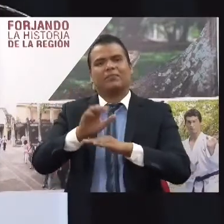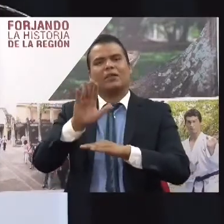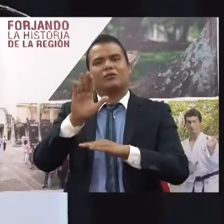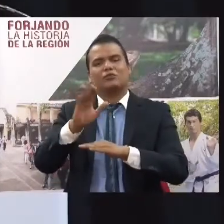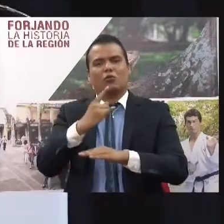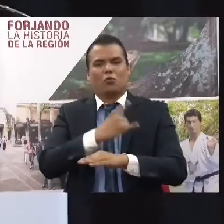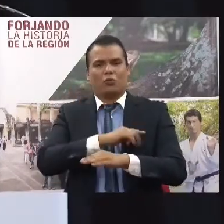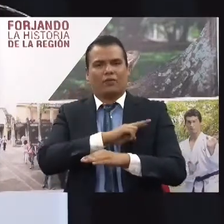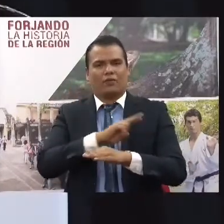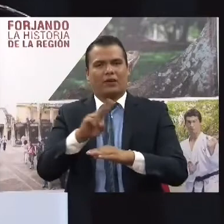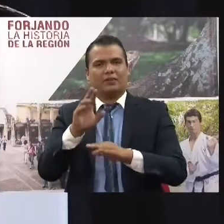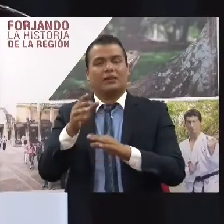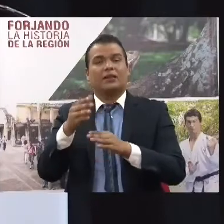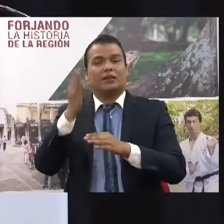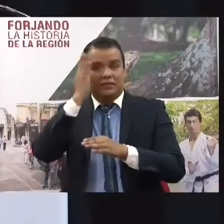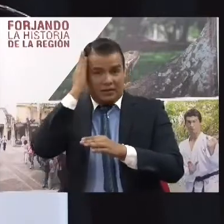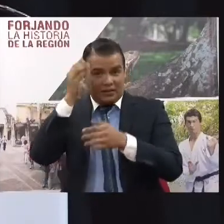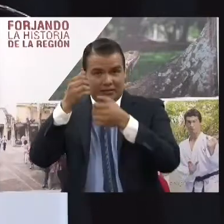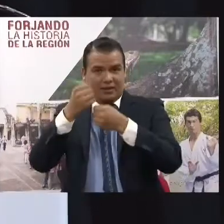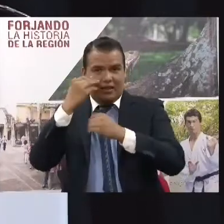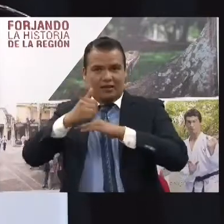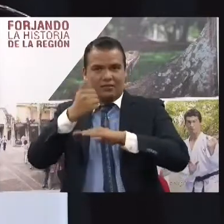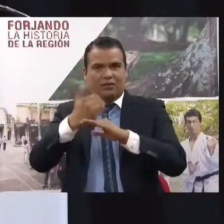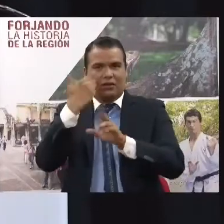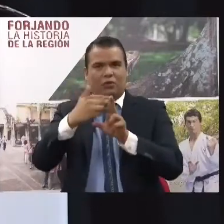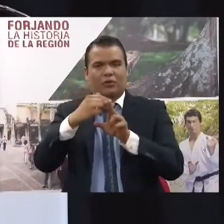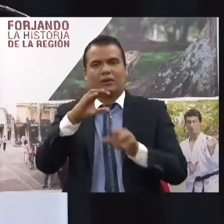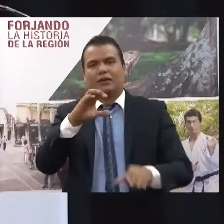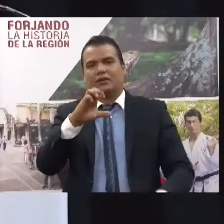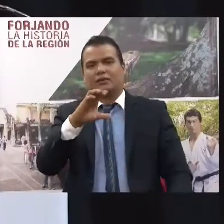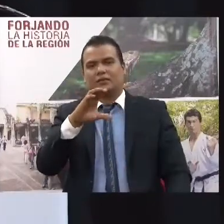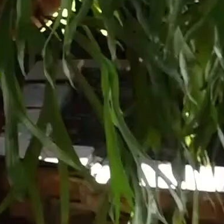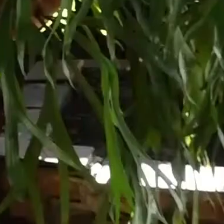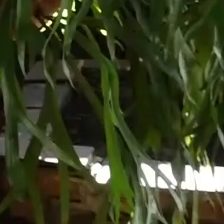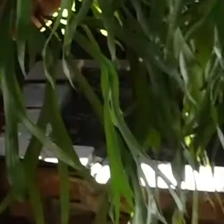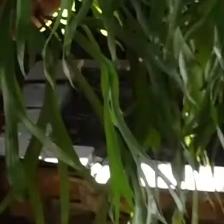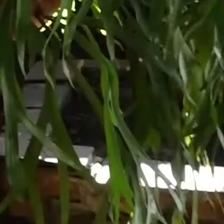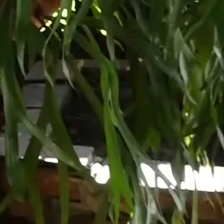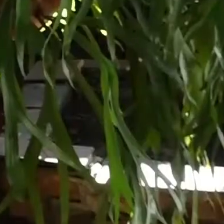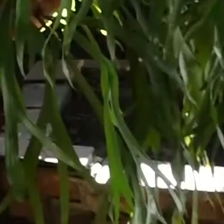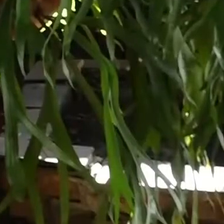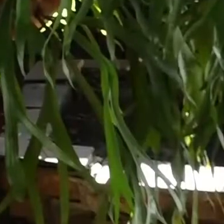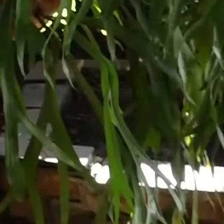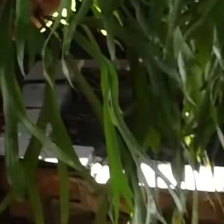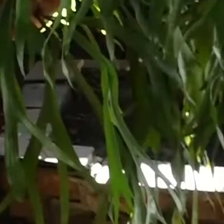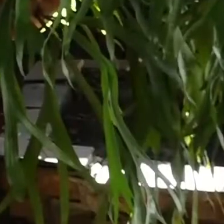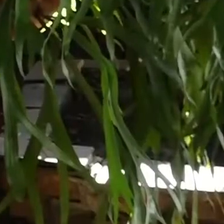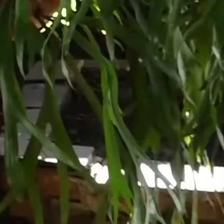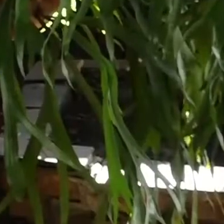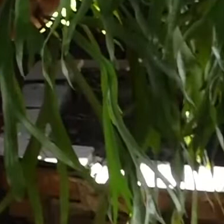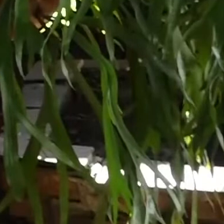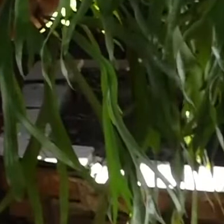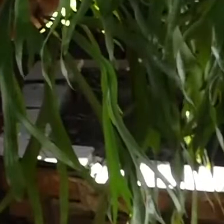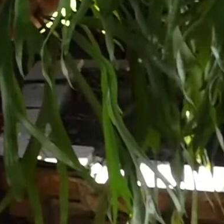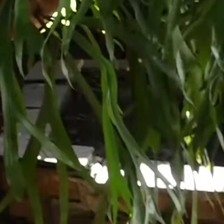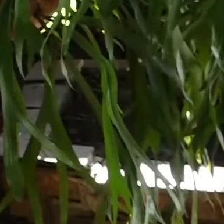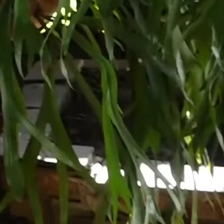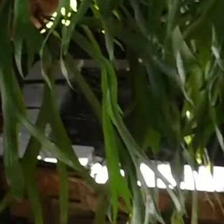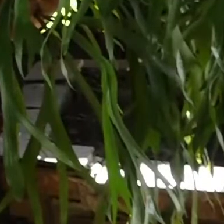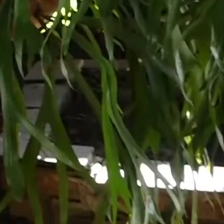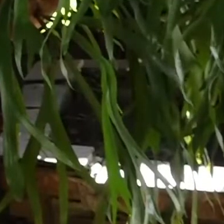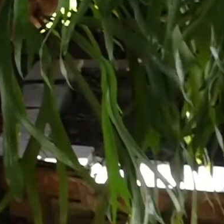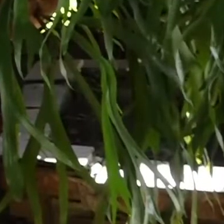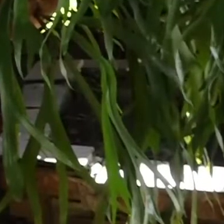Valle, sede Zarzal, profesora Cecilia Madriñán Polo. Queridos graduandas y graduandos de